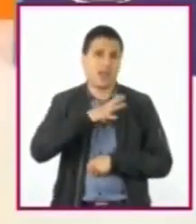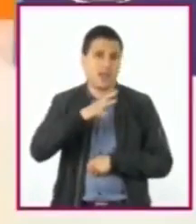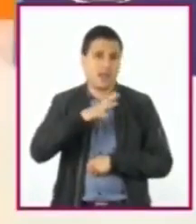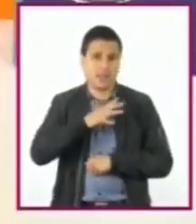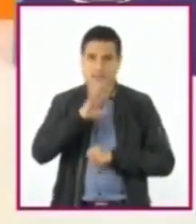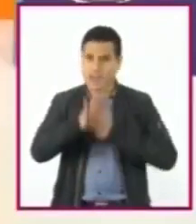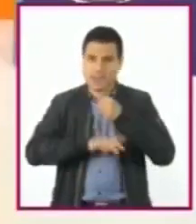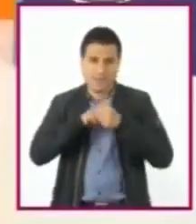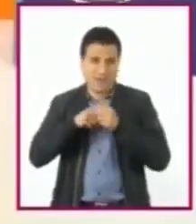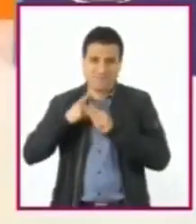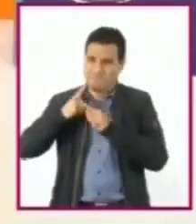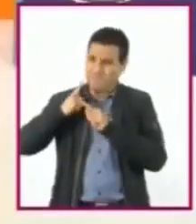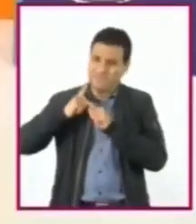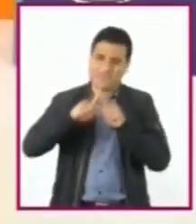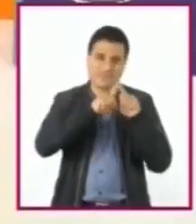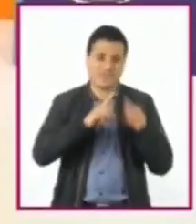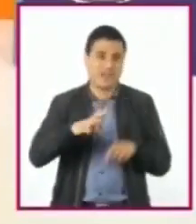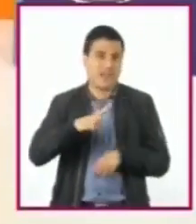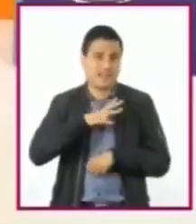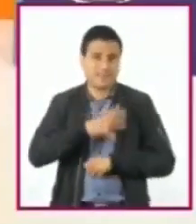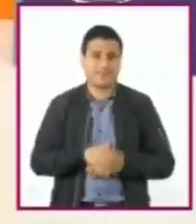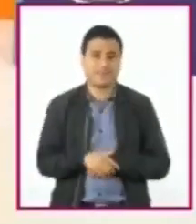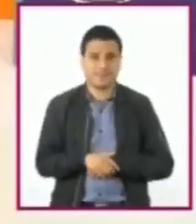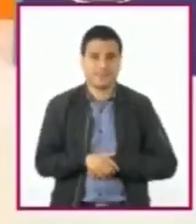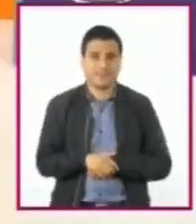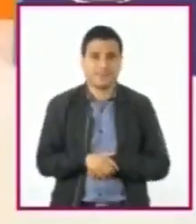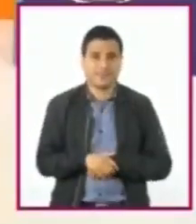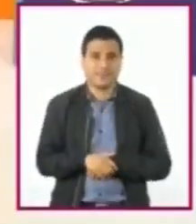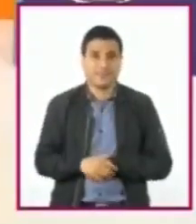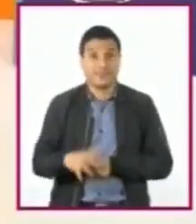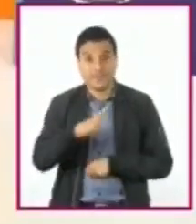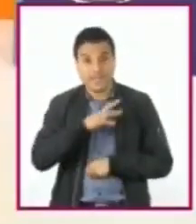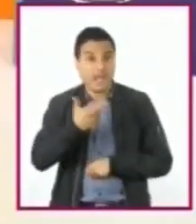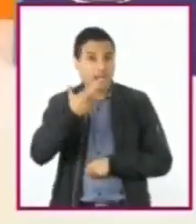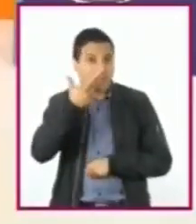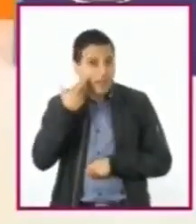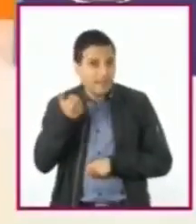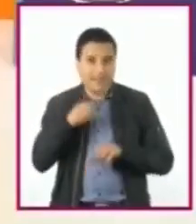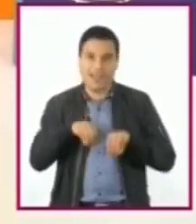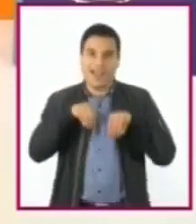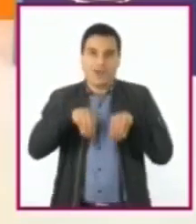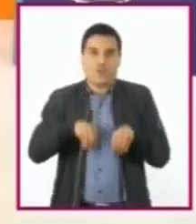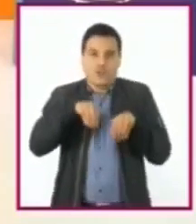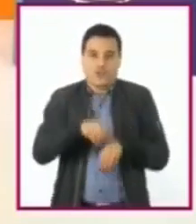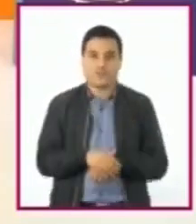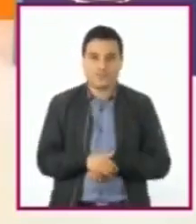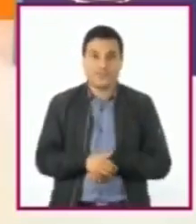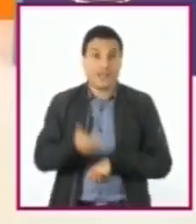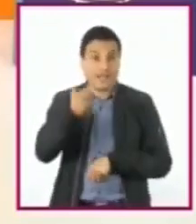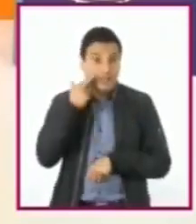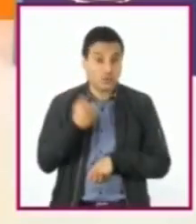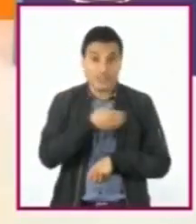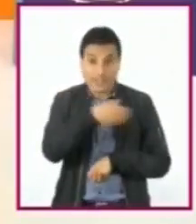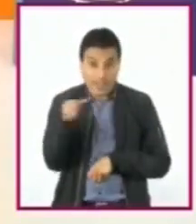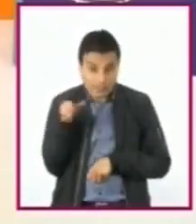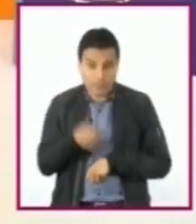diversidad de fauna. En ella habitan rata canguro, ratón de